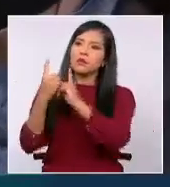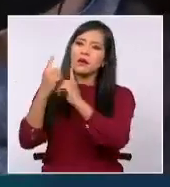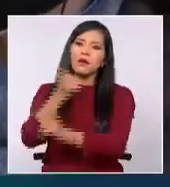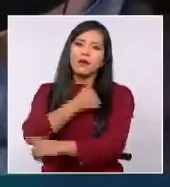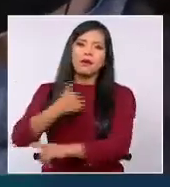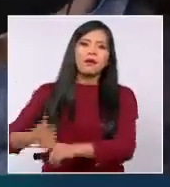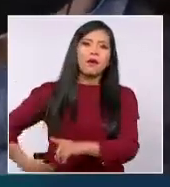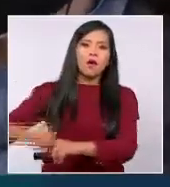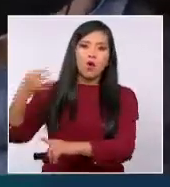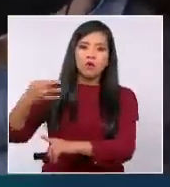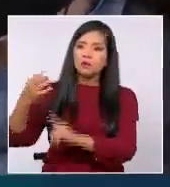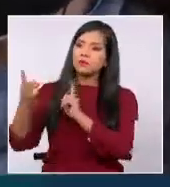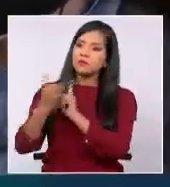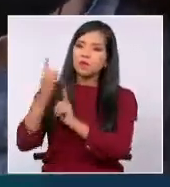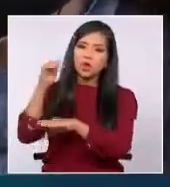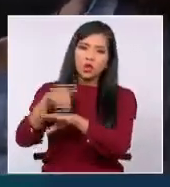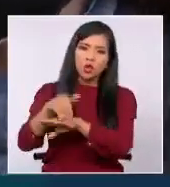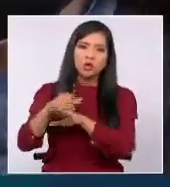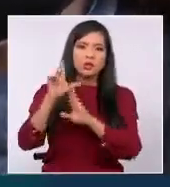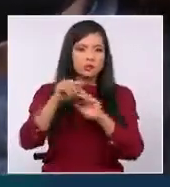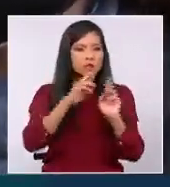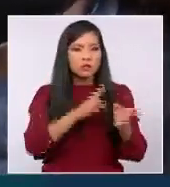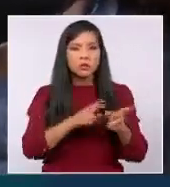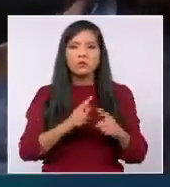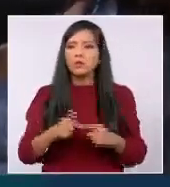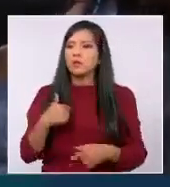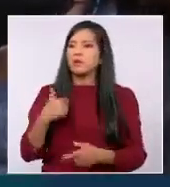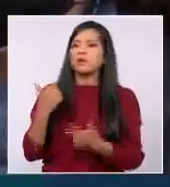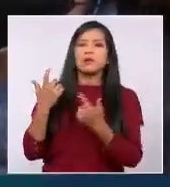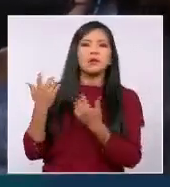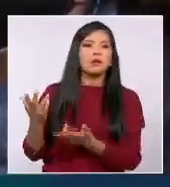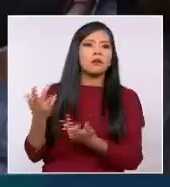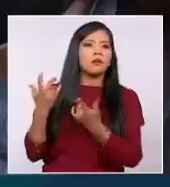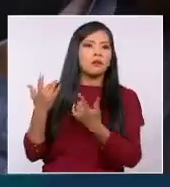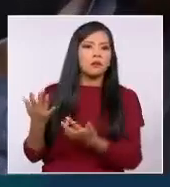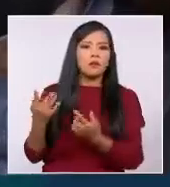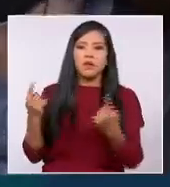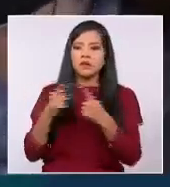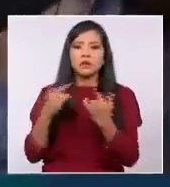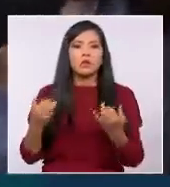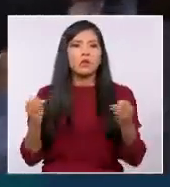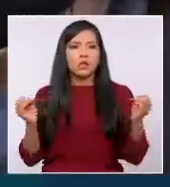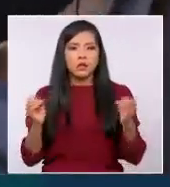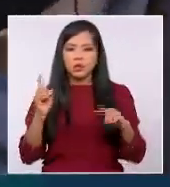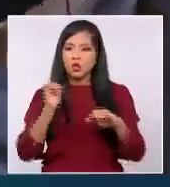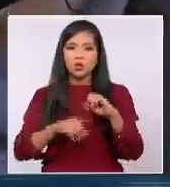y que nos íbamos a reunir en la noche, pero no podían entrar a la alcaldía a propiedad privada.